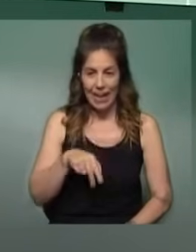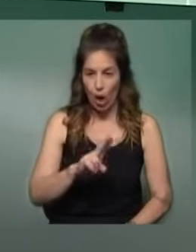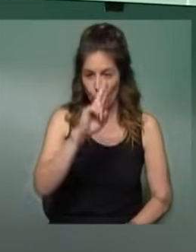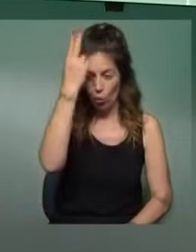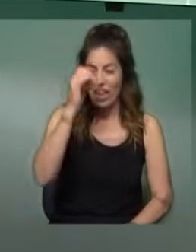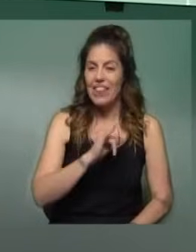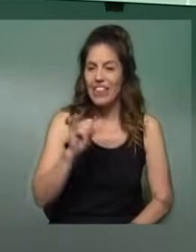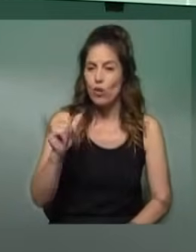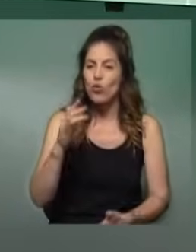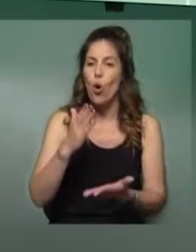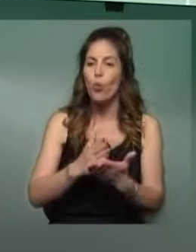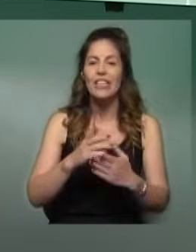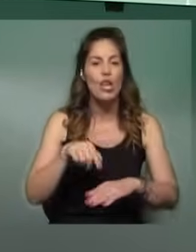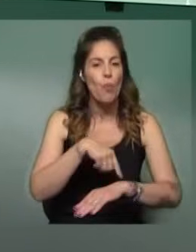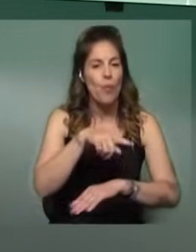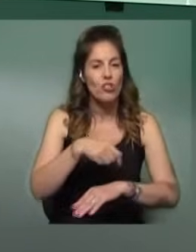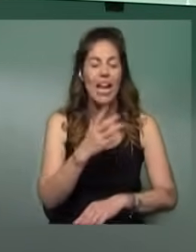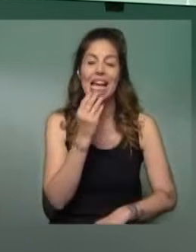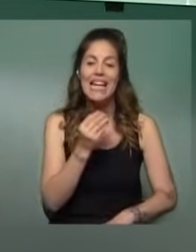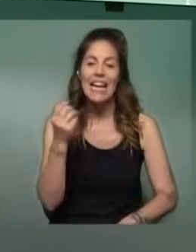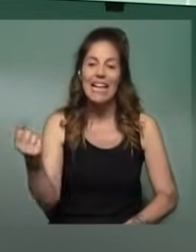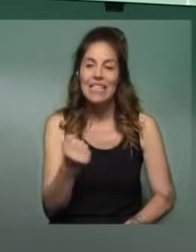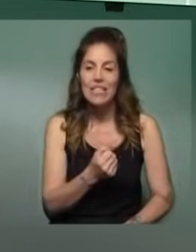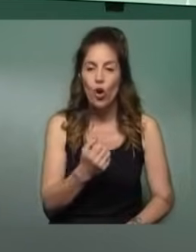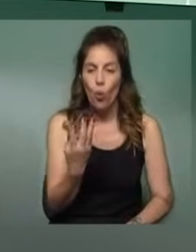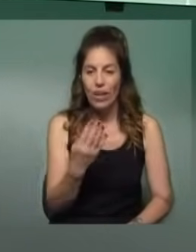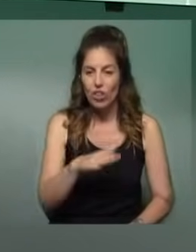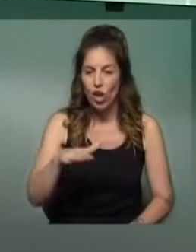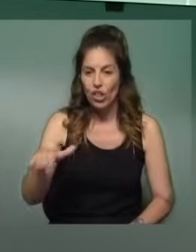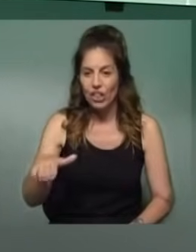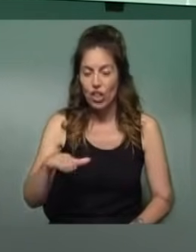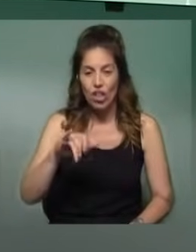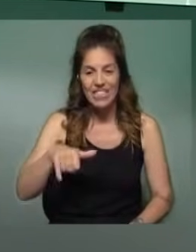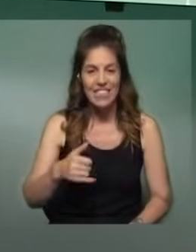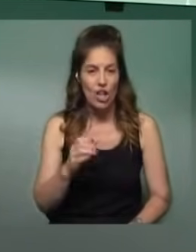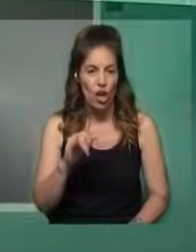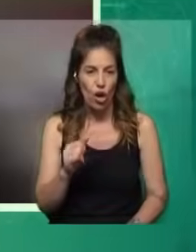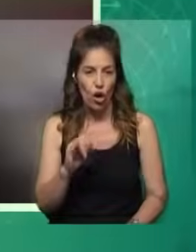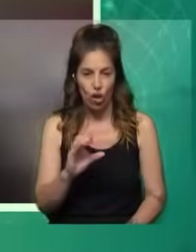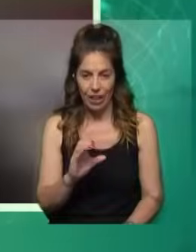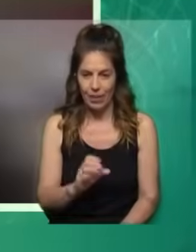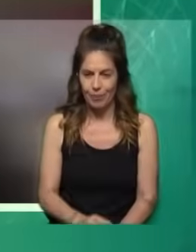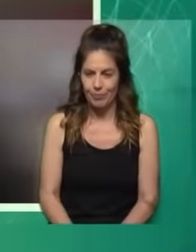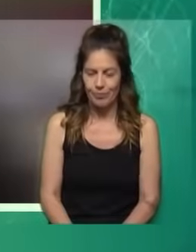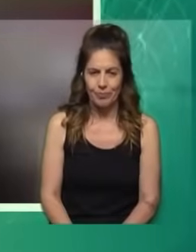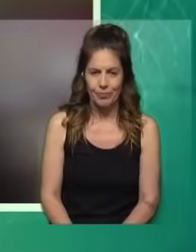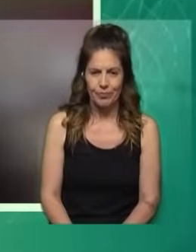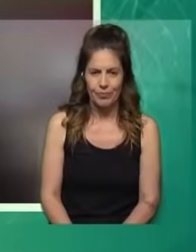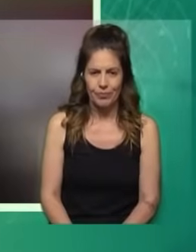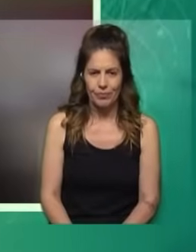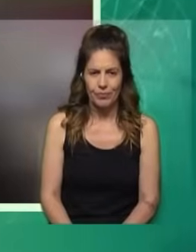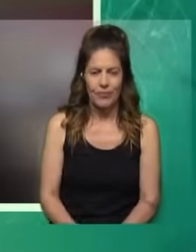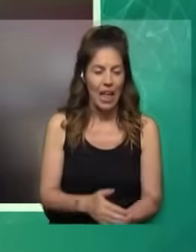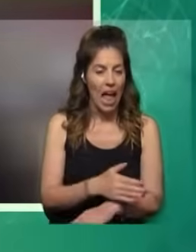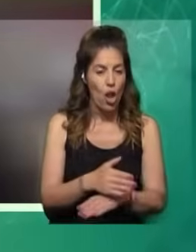que en las últimas horas Israel asesinó a cuatro niños en sis Jordania a lo largo